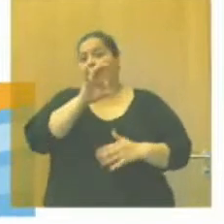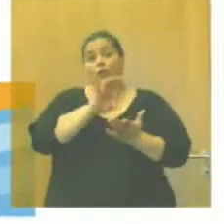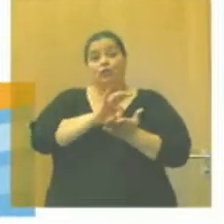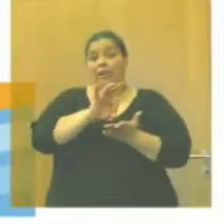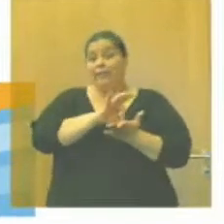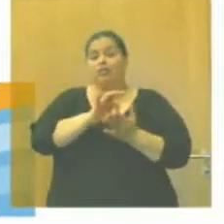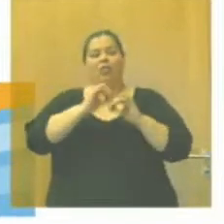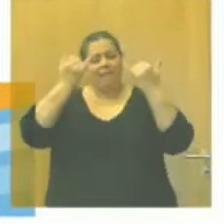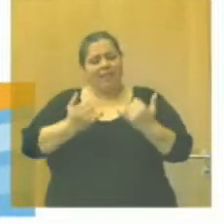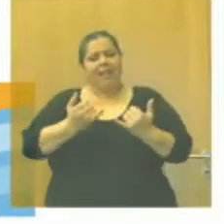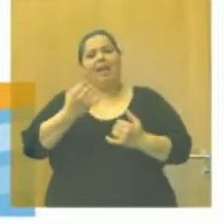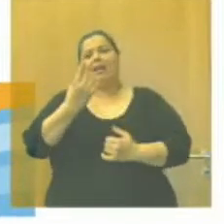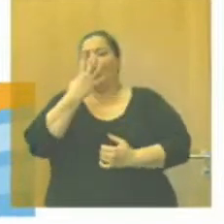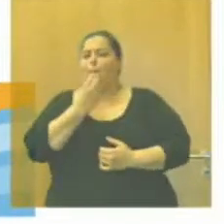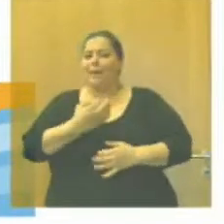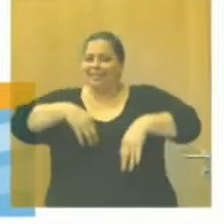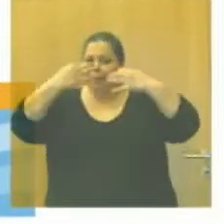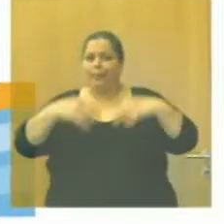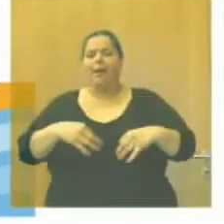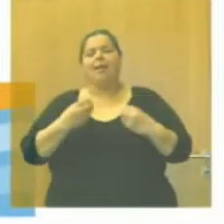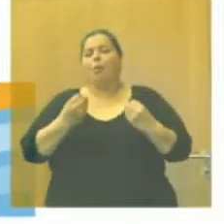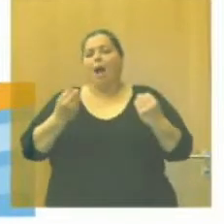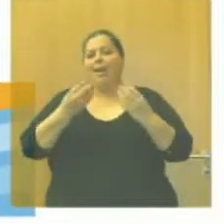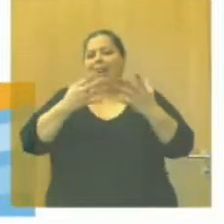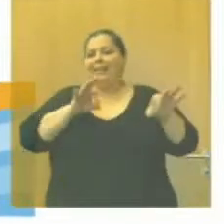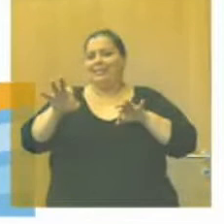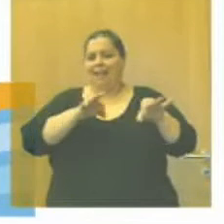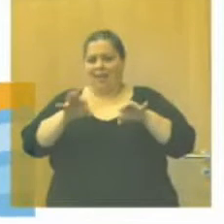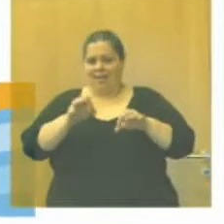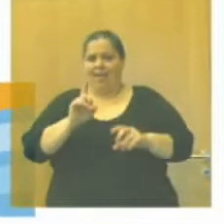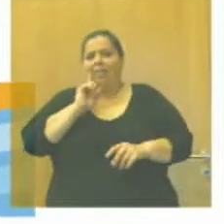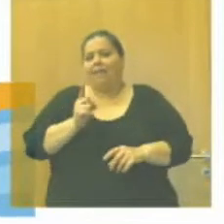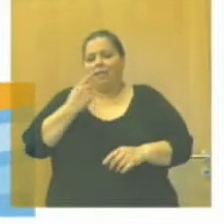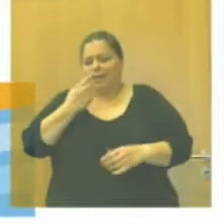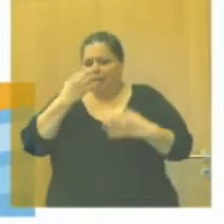servicios tener una comprensión y entendimiento de esas estrategias para poder